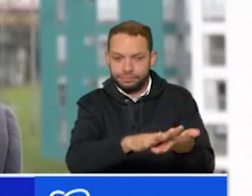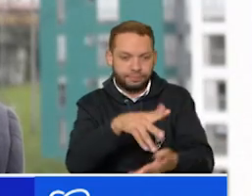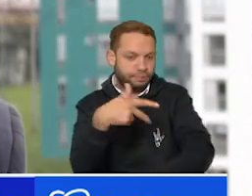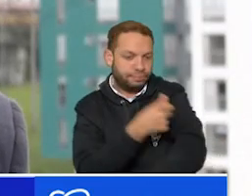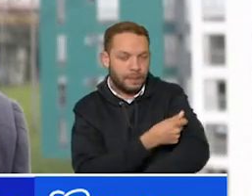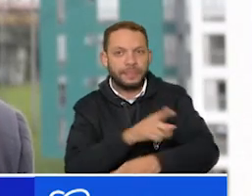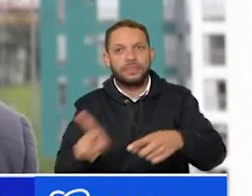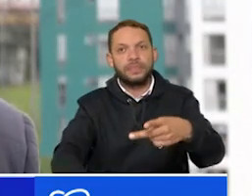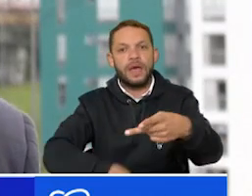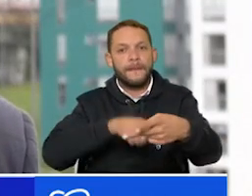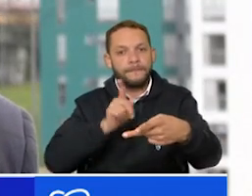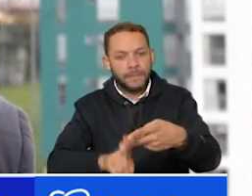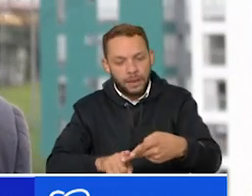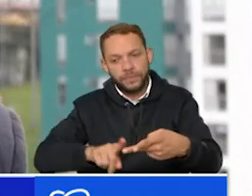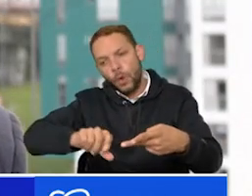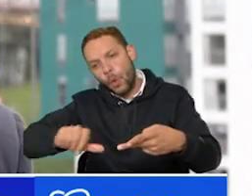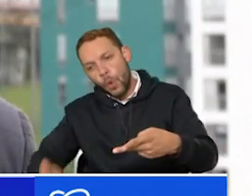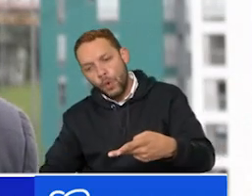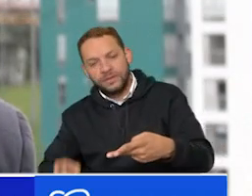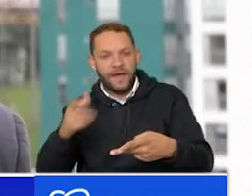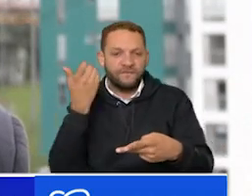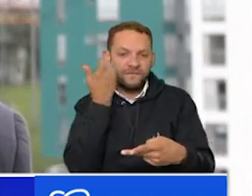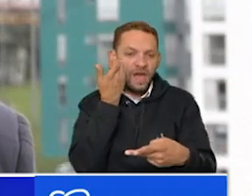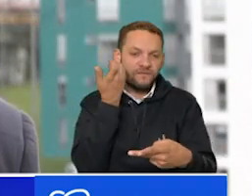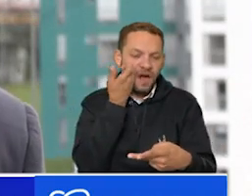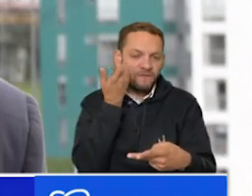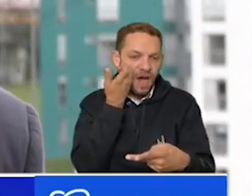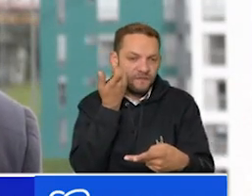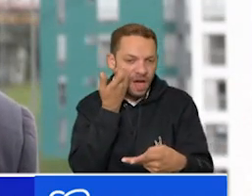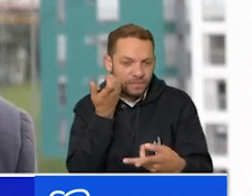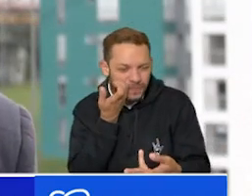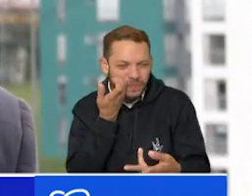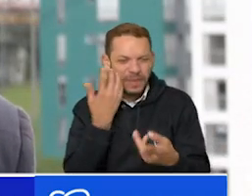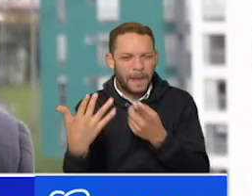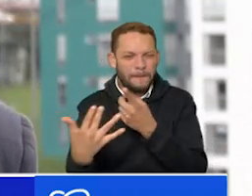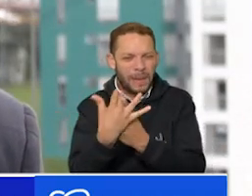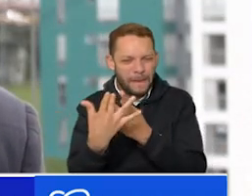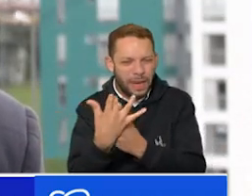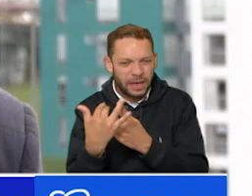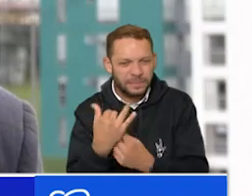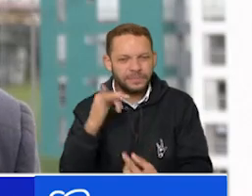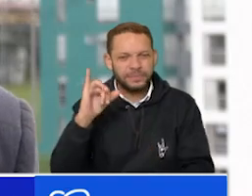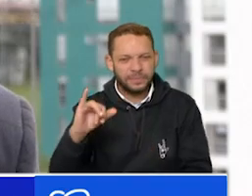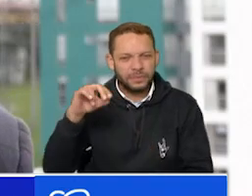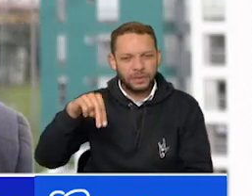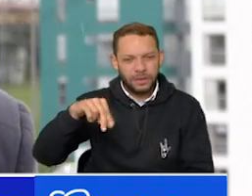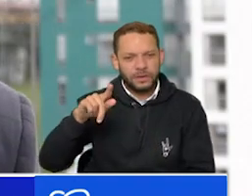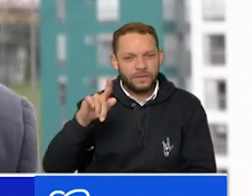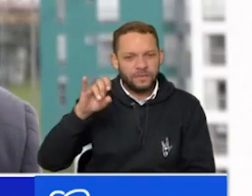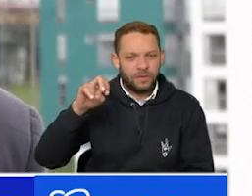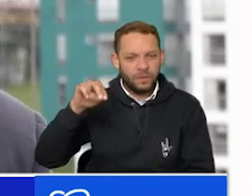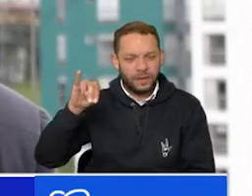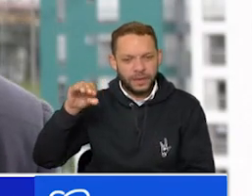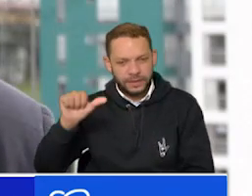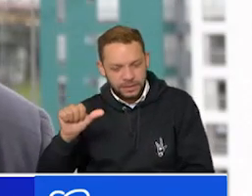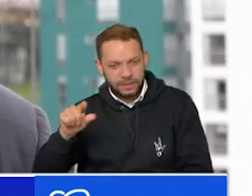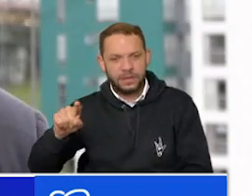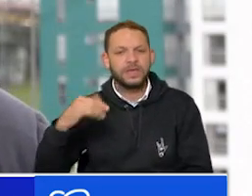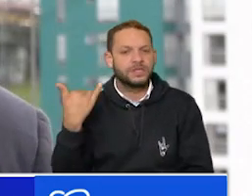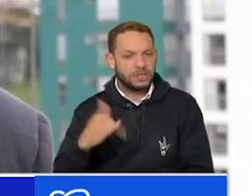tenemos vacunas para otras infecciones respiratorias como influenza, para la cual ya tenemos vacuna también